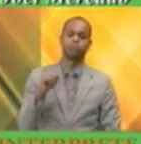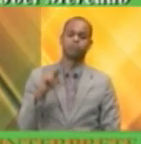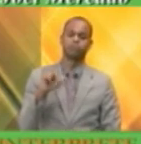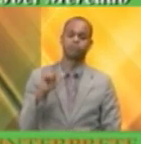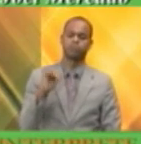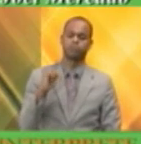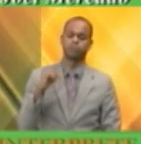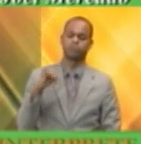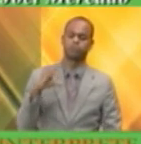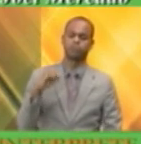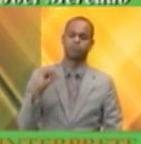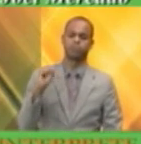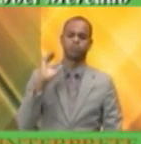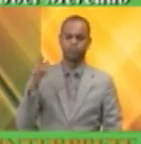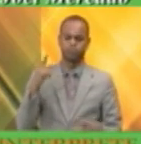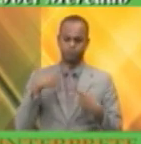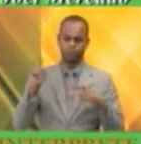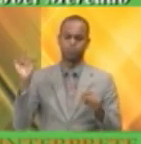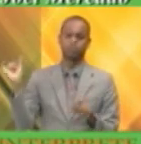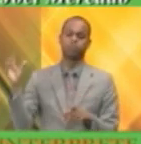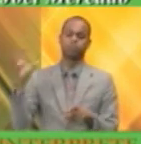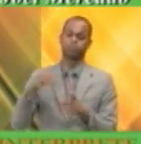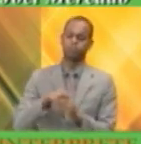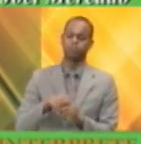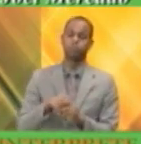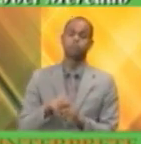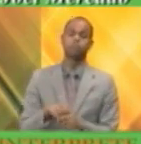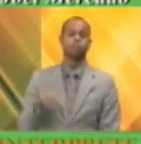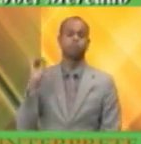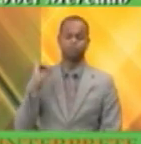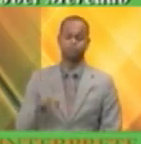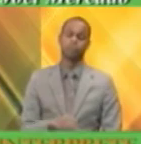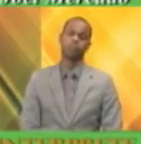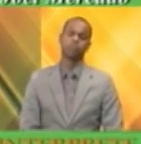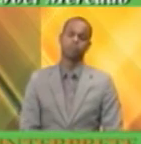el espacio que merecen, No, ya no